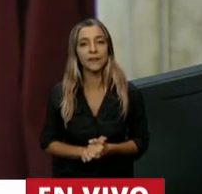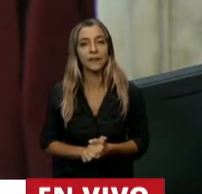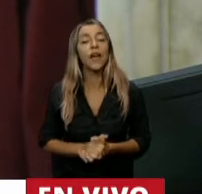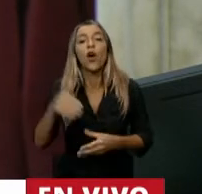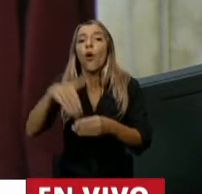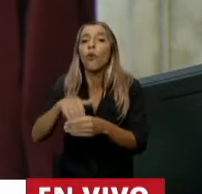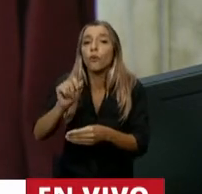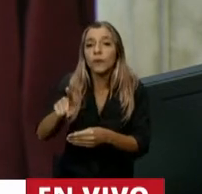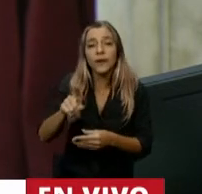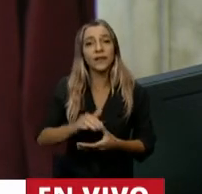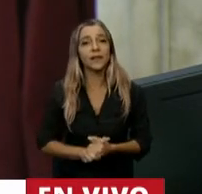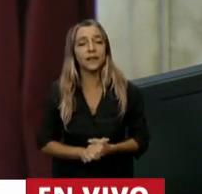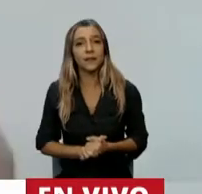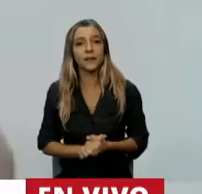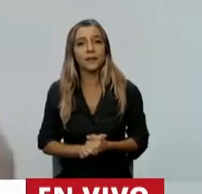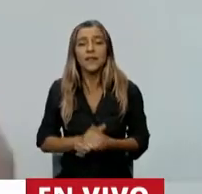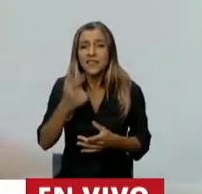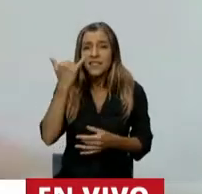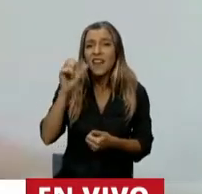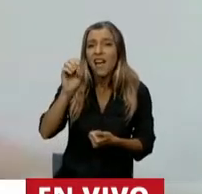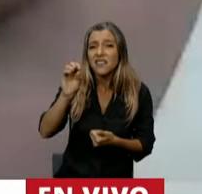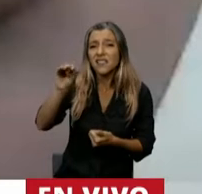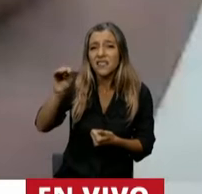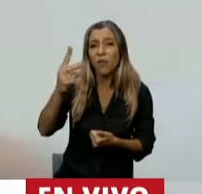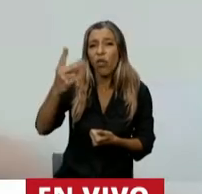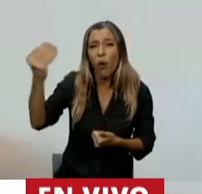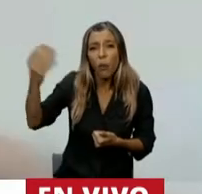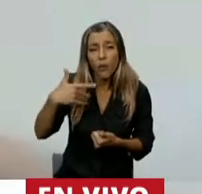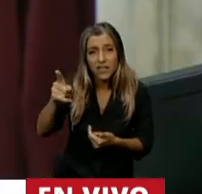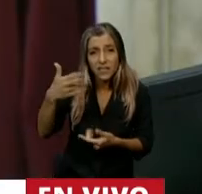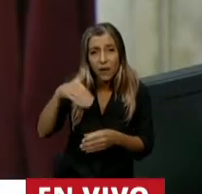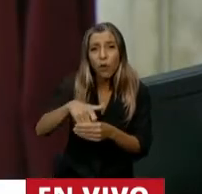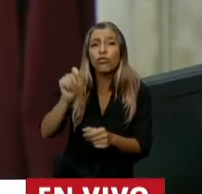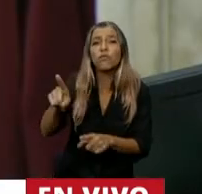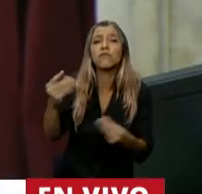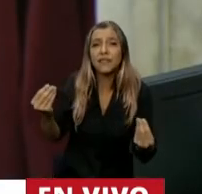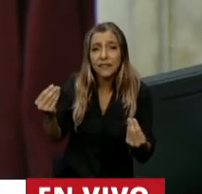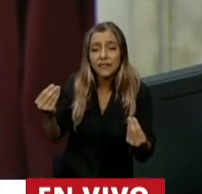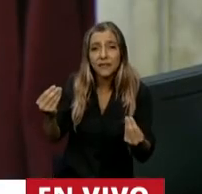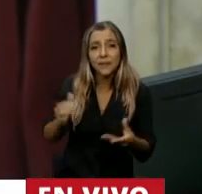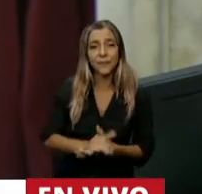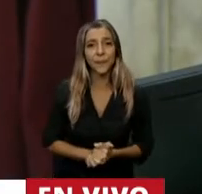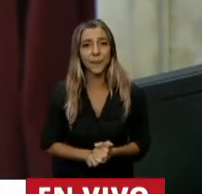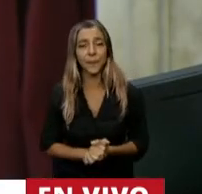El sentido de su voto, diputada. Ya la nombré dos veces y no estaba. ¿Me puede decir cuál es el sentido de su voto?